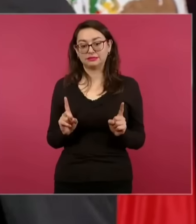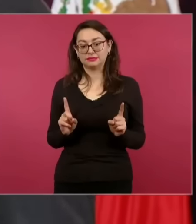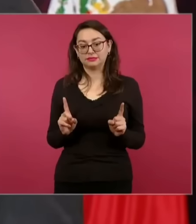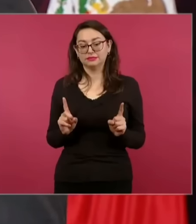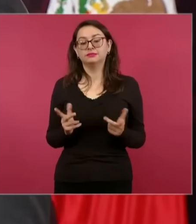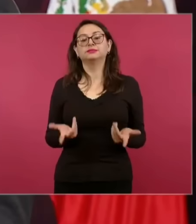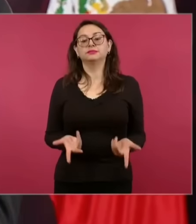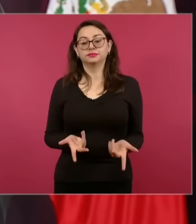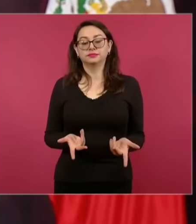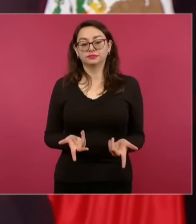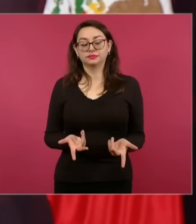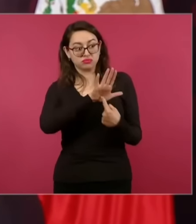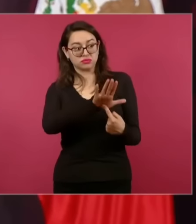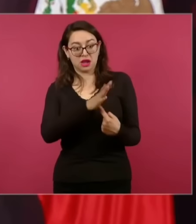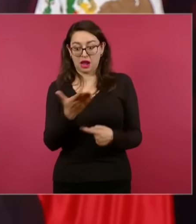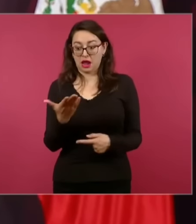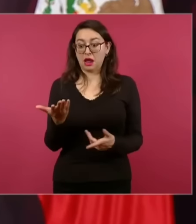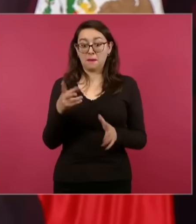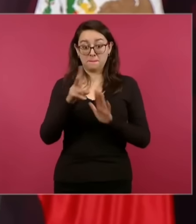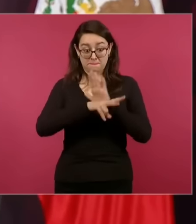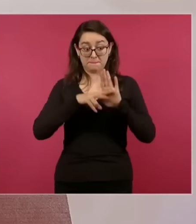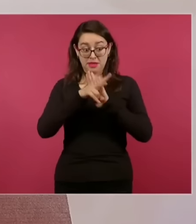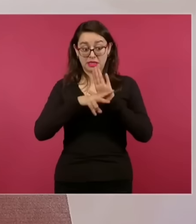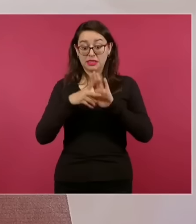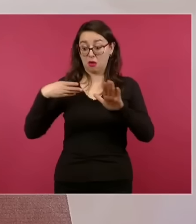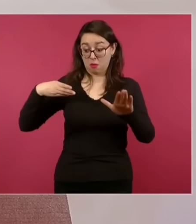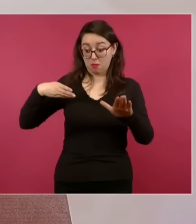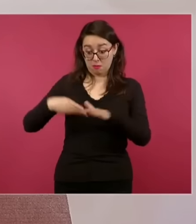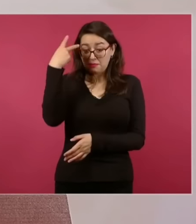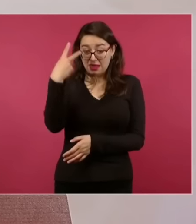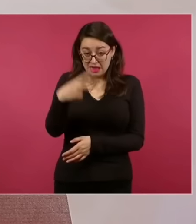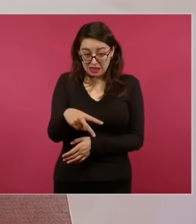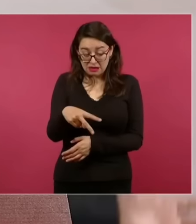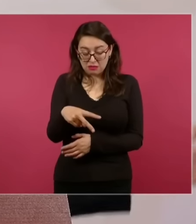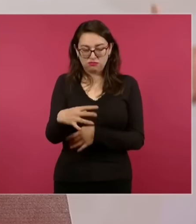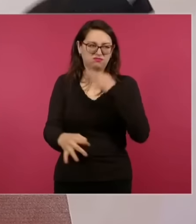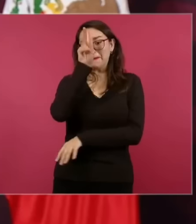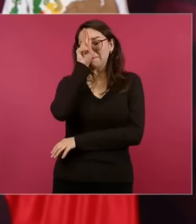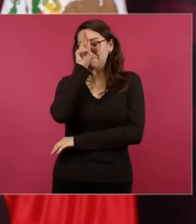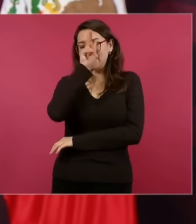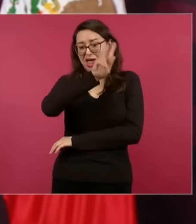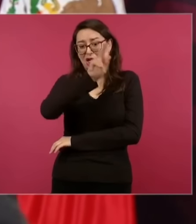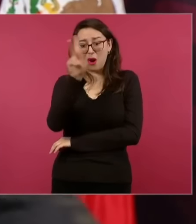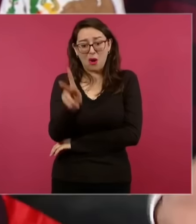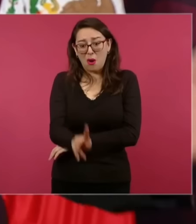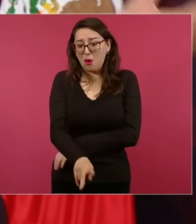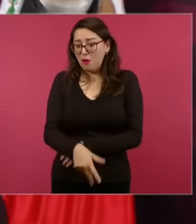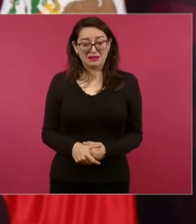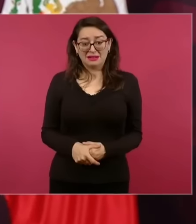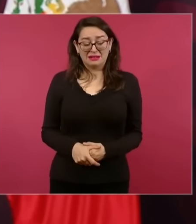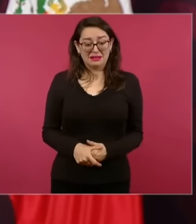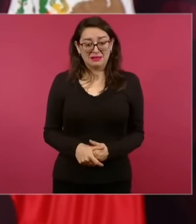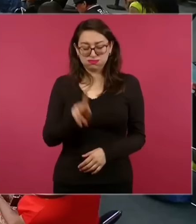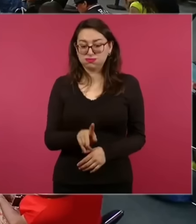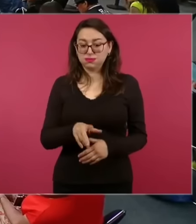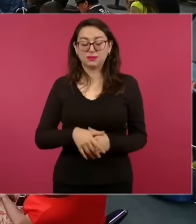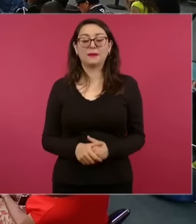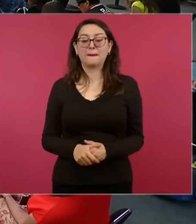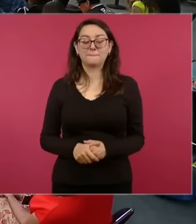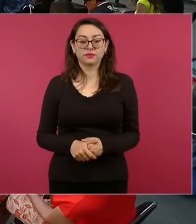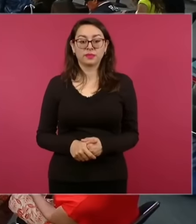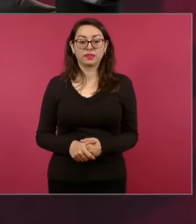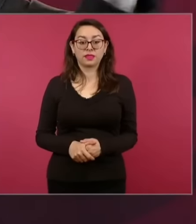eso puse lo del metro. Y vaya que aquí en la ciudad han bombardeado con lo más tóxico que